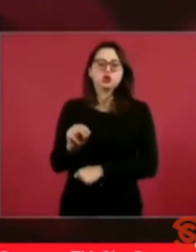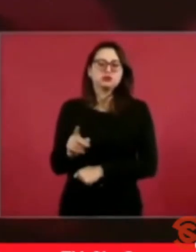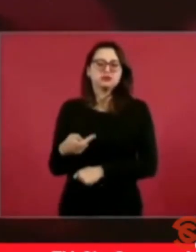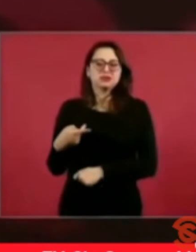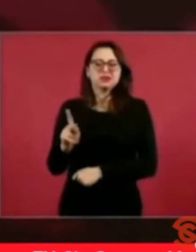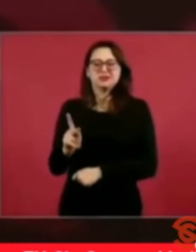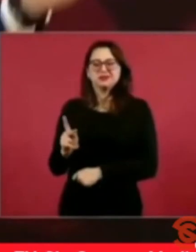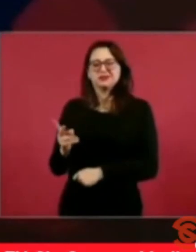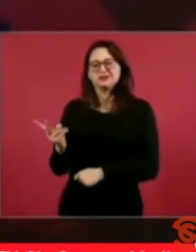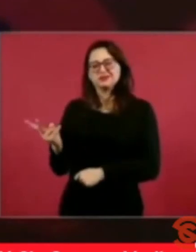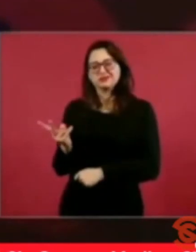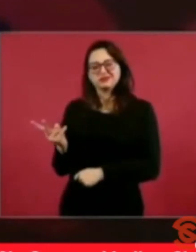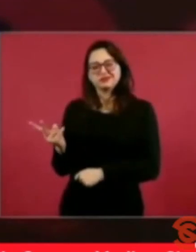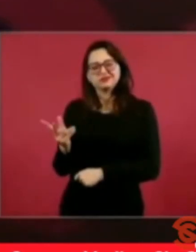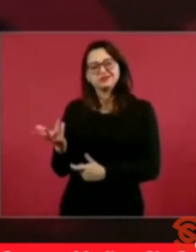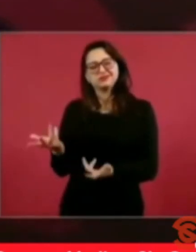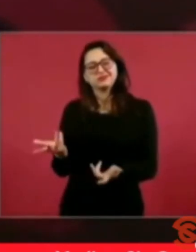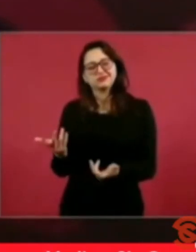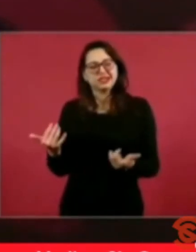traidorzuelos. O sea.